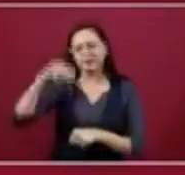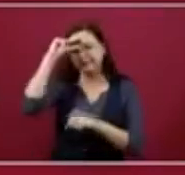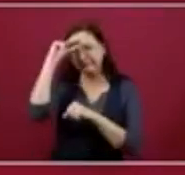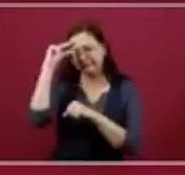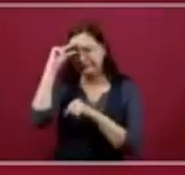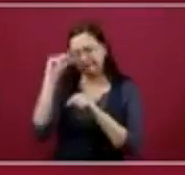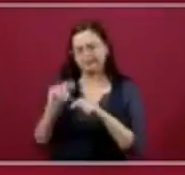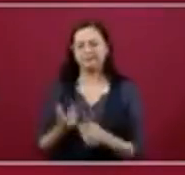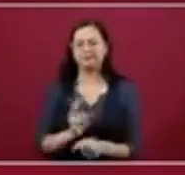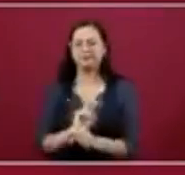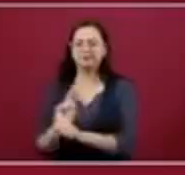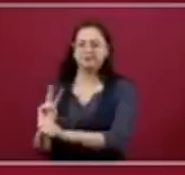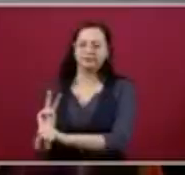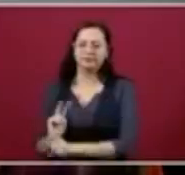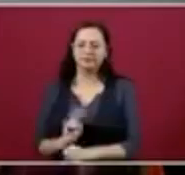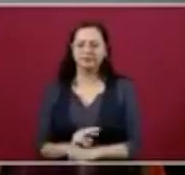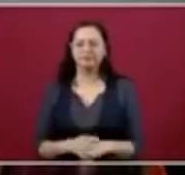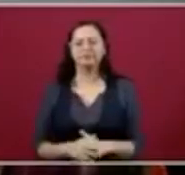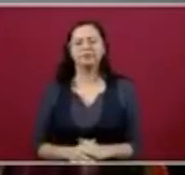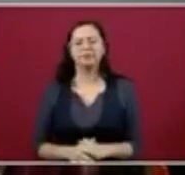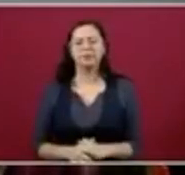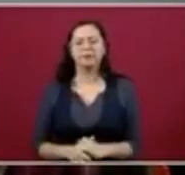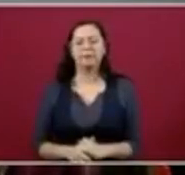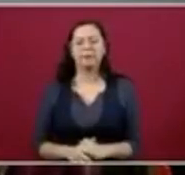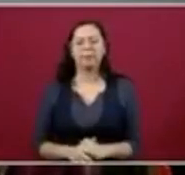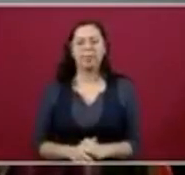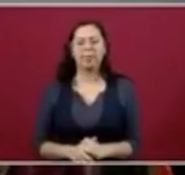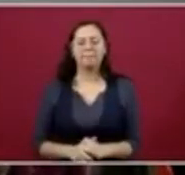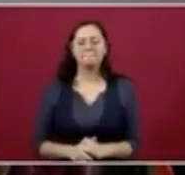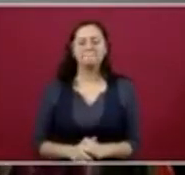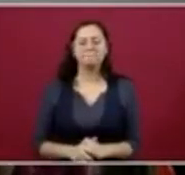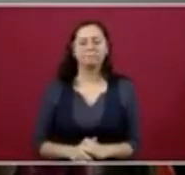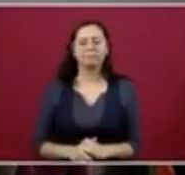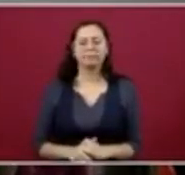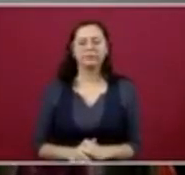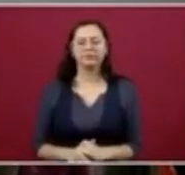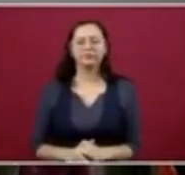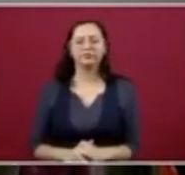La apertura tiene una historia mucho más